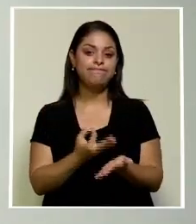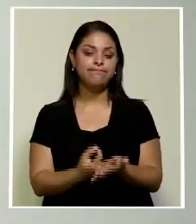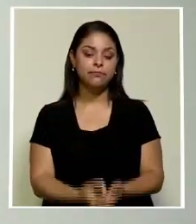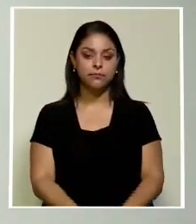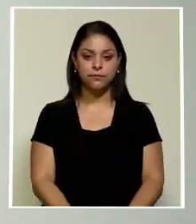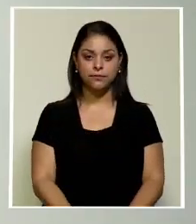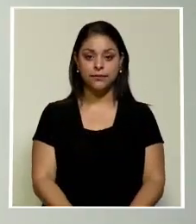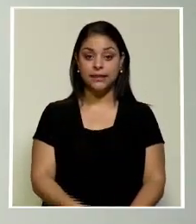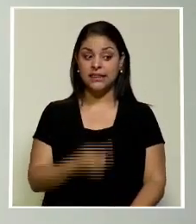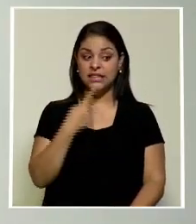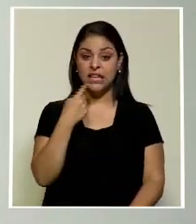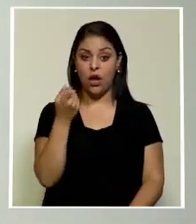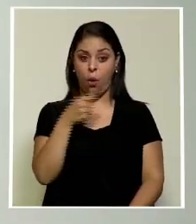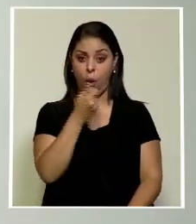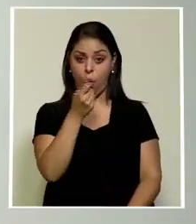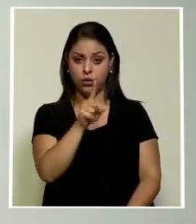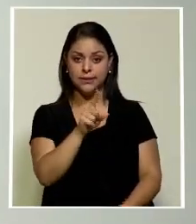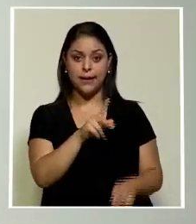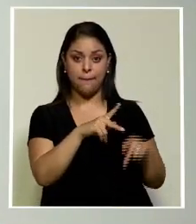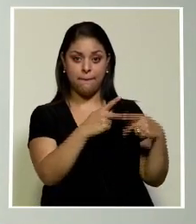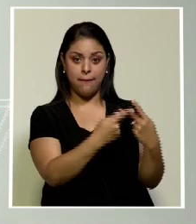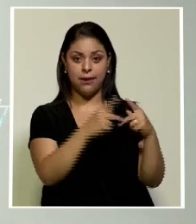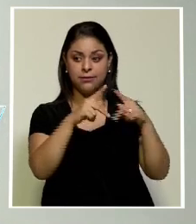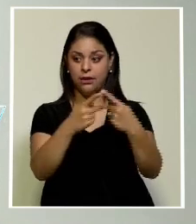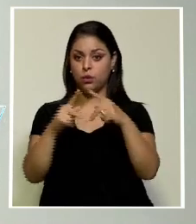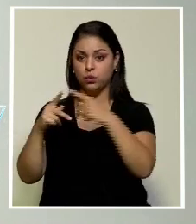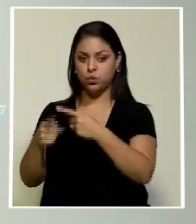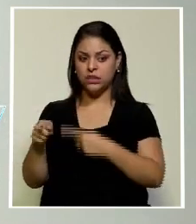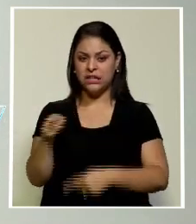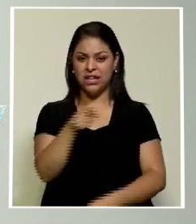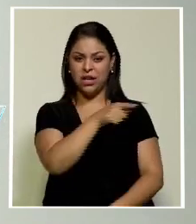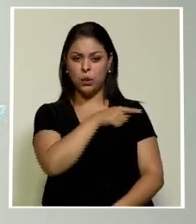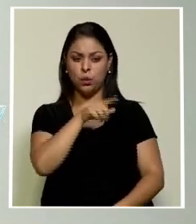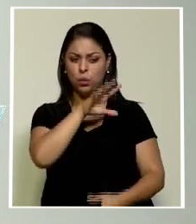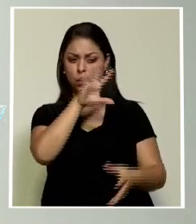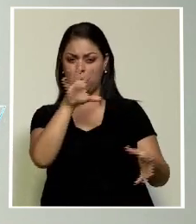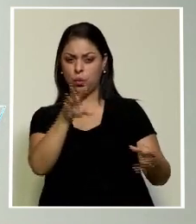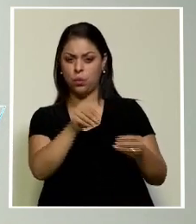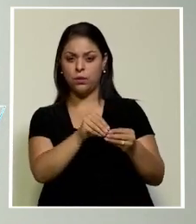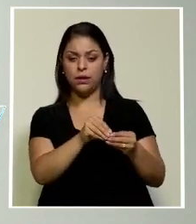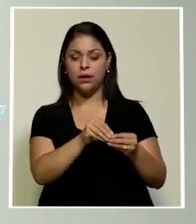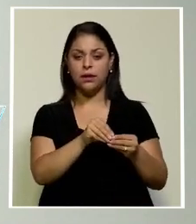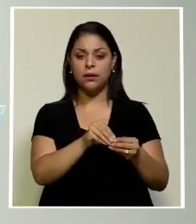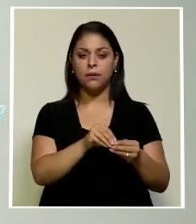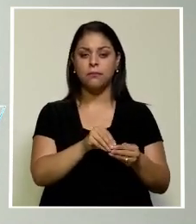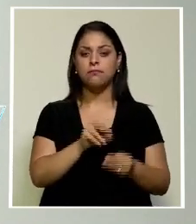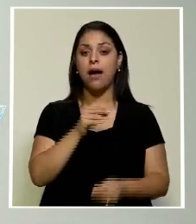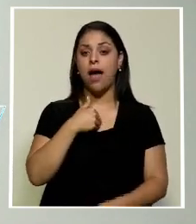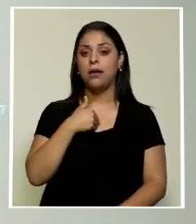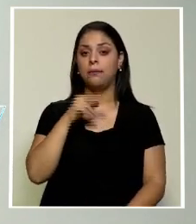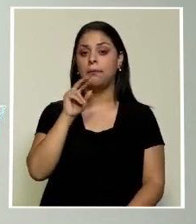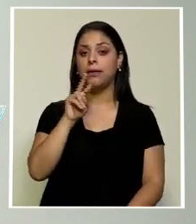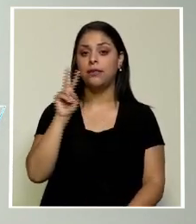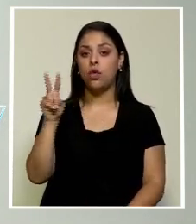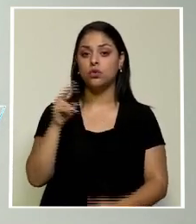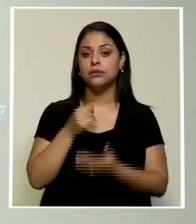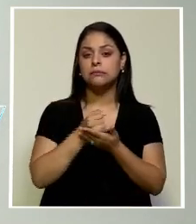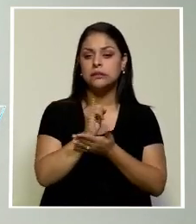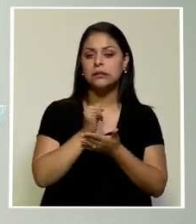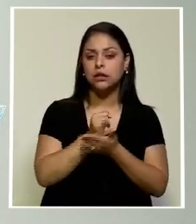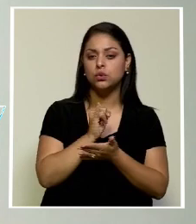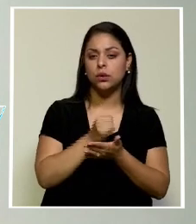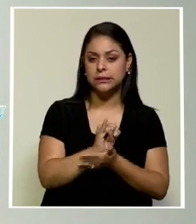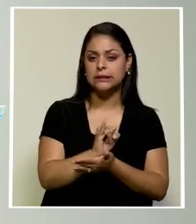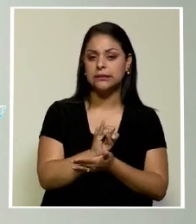estas 11 agrupaciones, se están desarrollando un total de 22 investigaciones